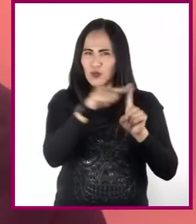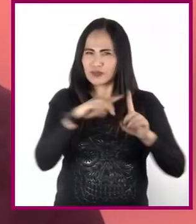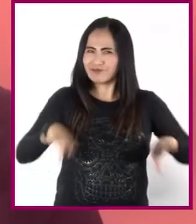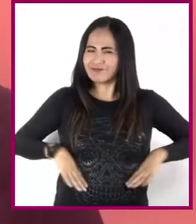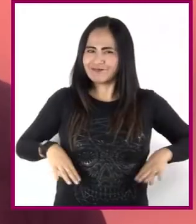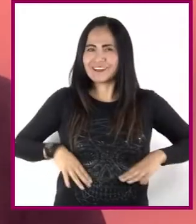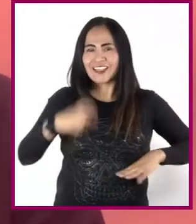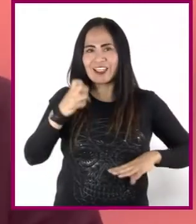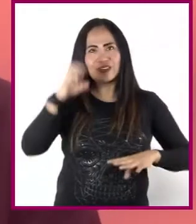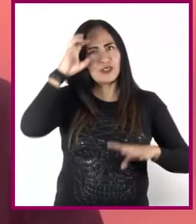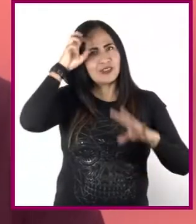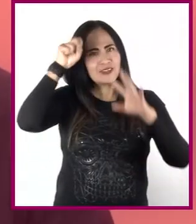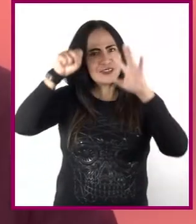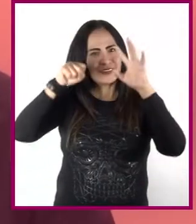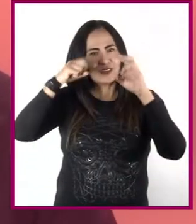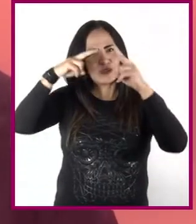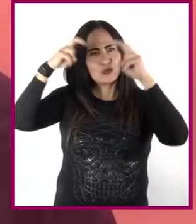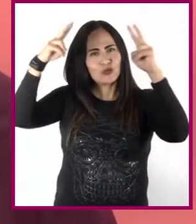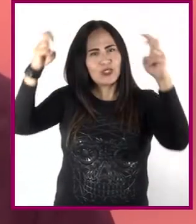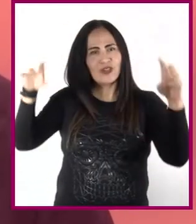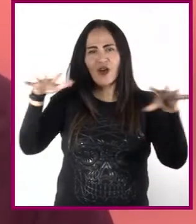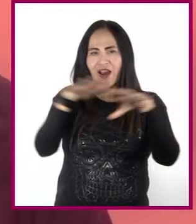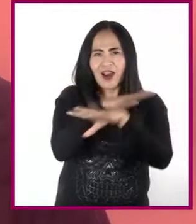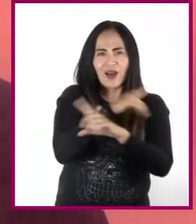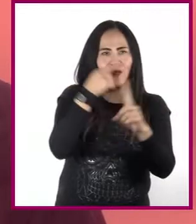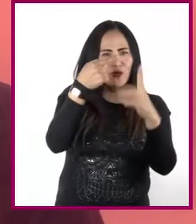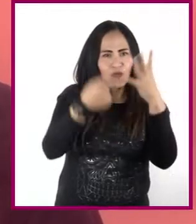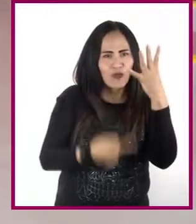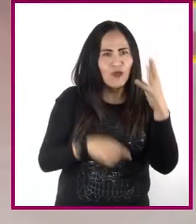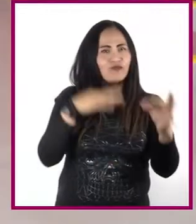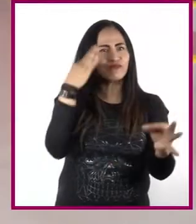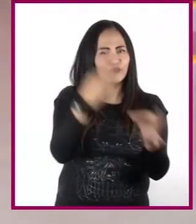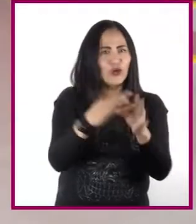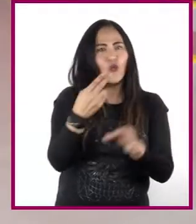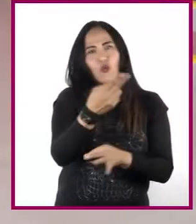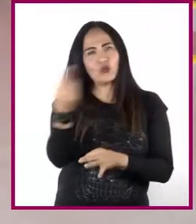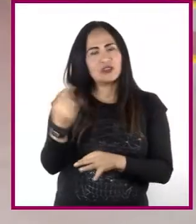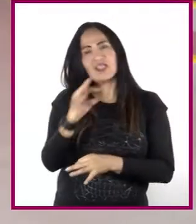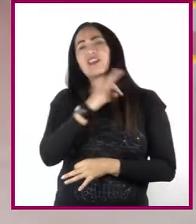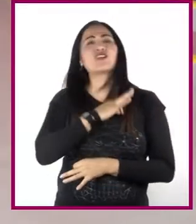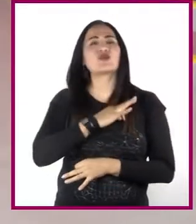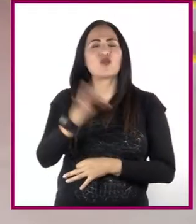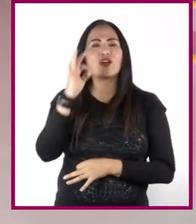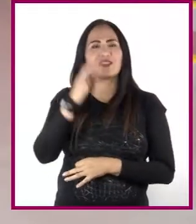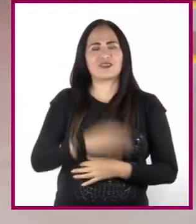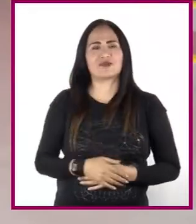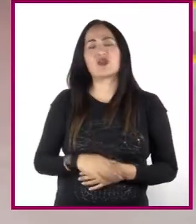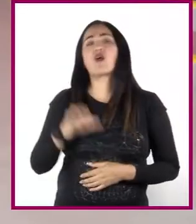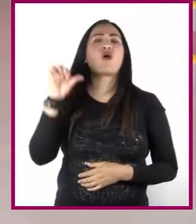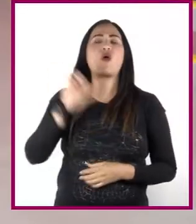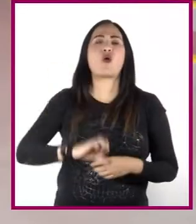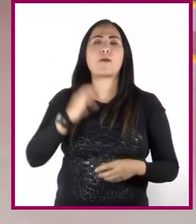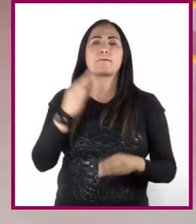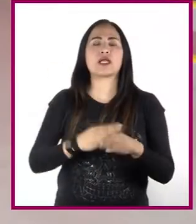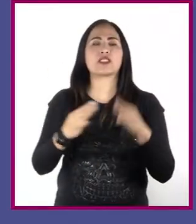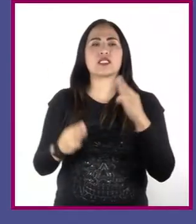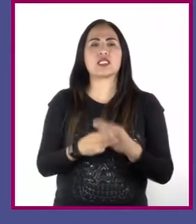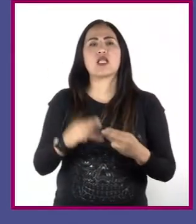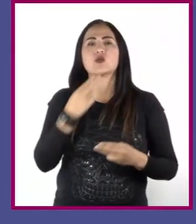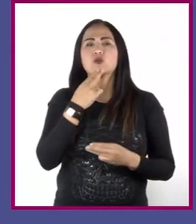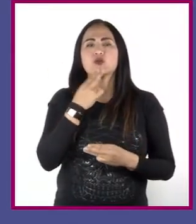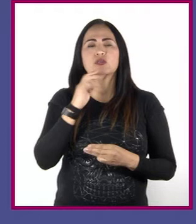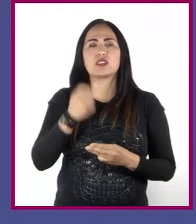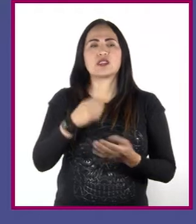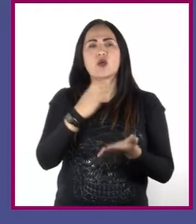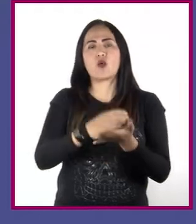sueños en objetivos y ustedes tienen la capacidad de hacerlo. Los materiales que van a necesitar para esta sesión son